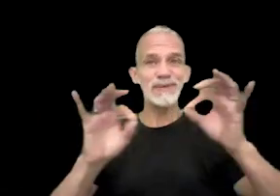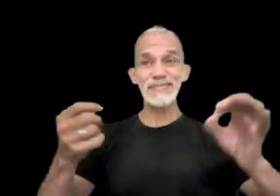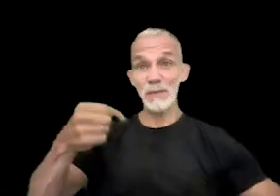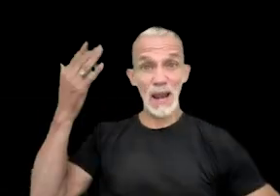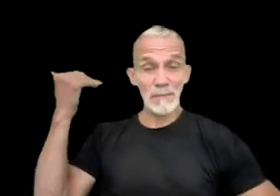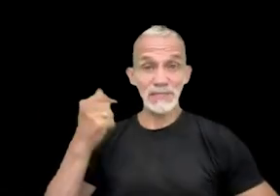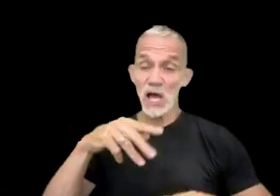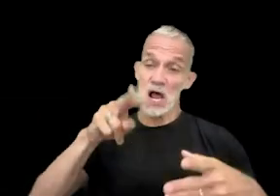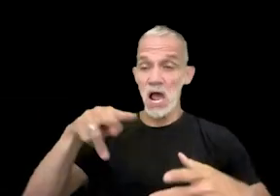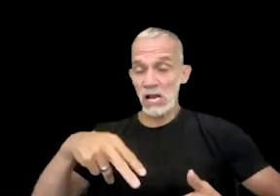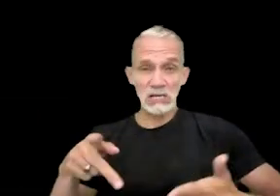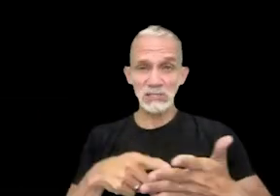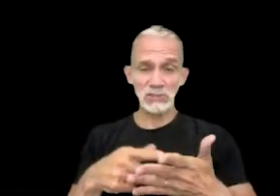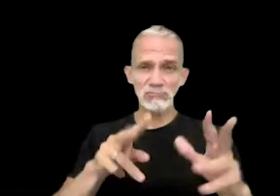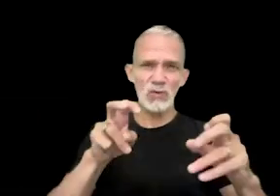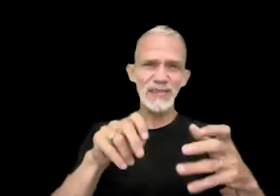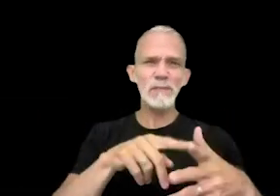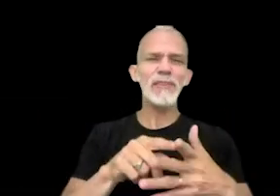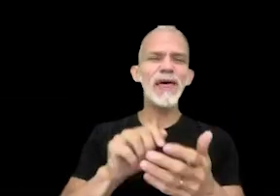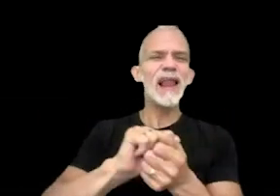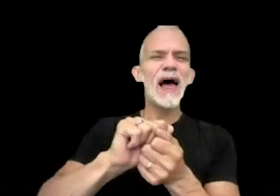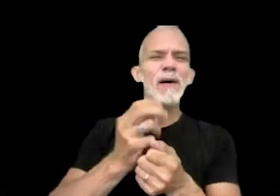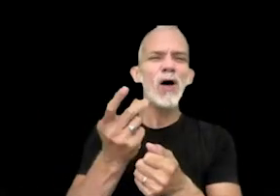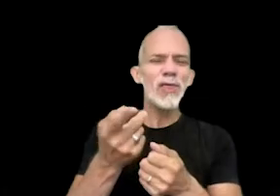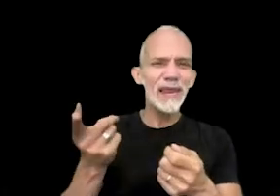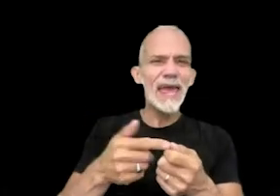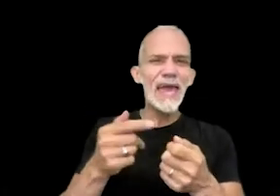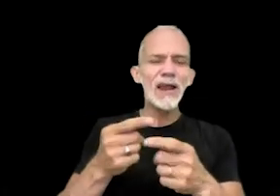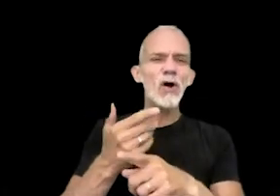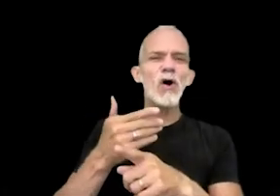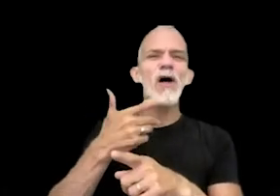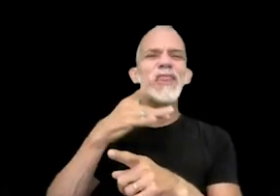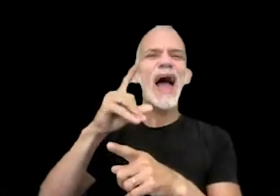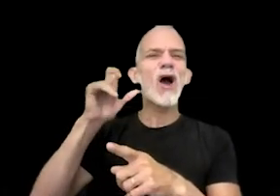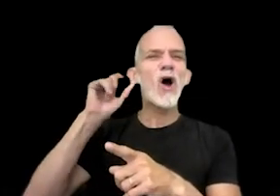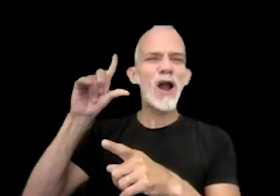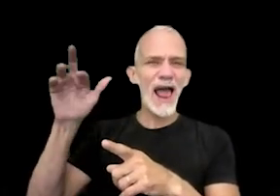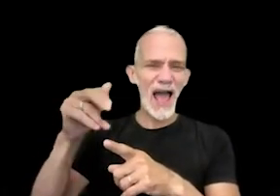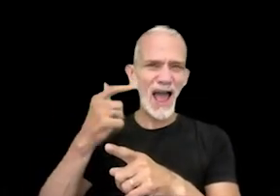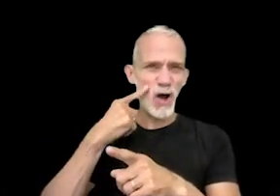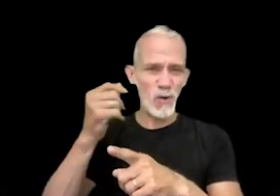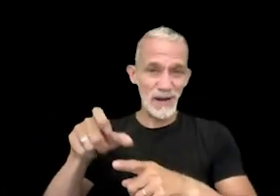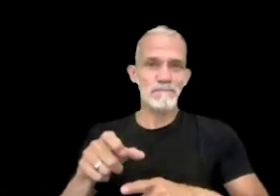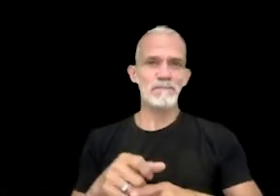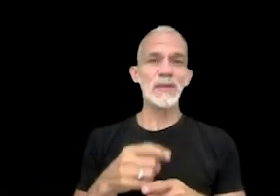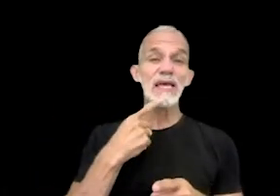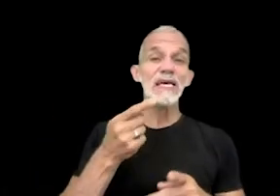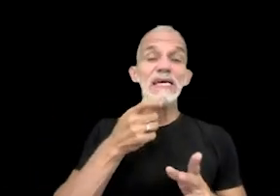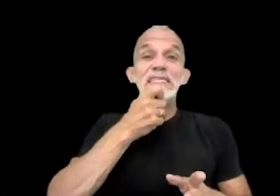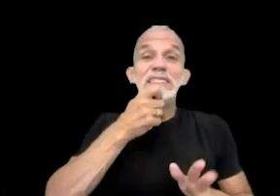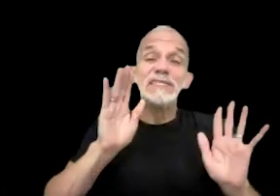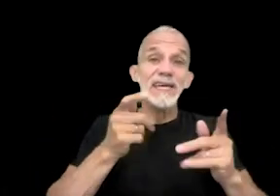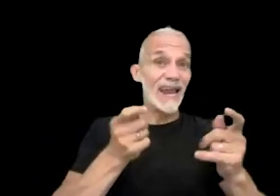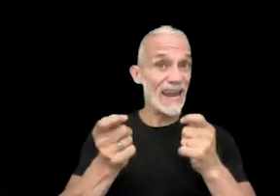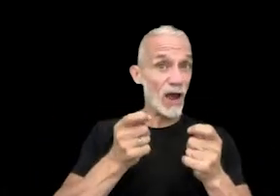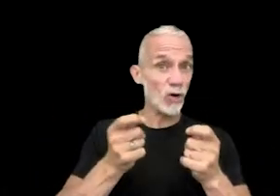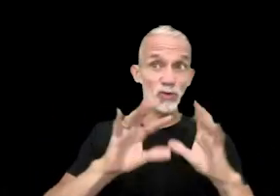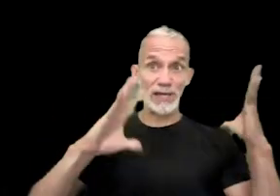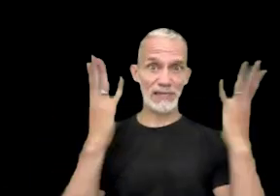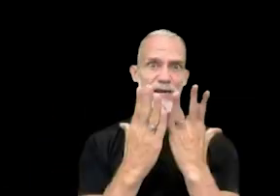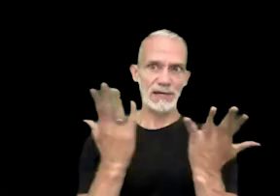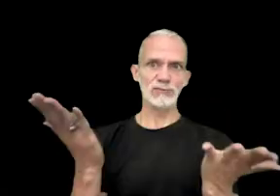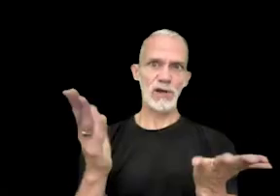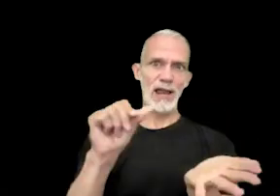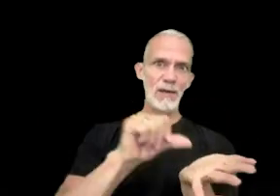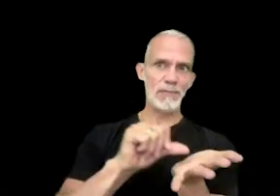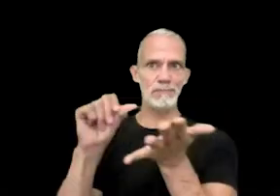pasada leyendo una cuestión de lavado de dinero de Francisco Dárbola, que dice, si los negocios son internacionales